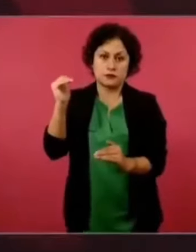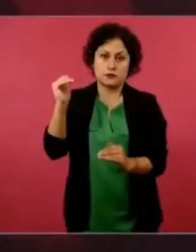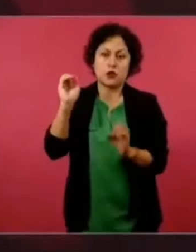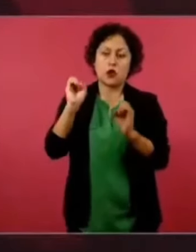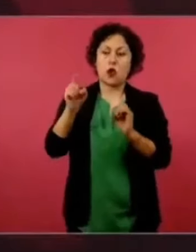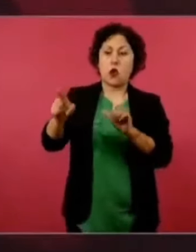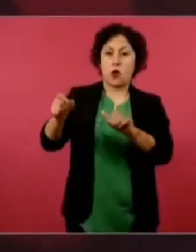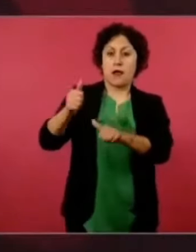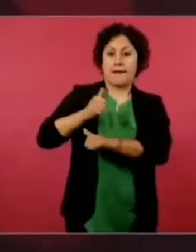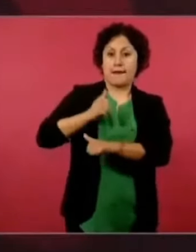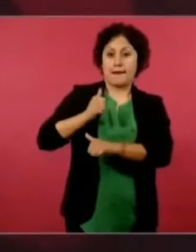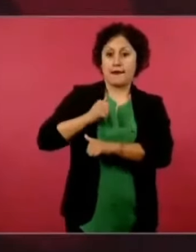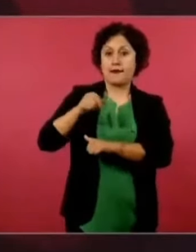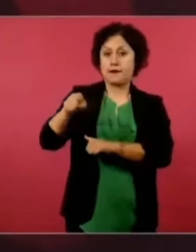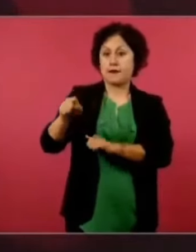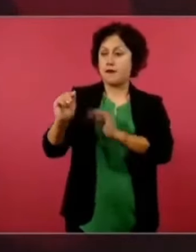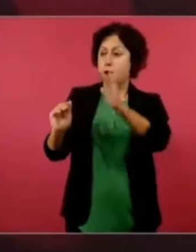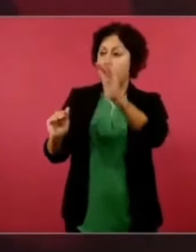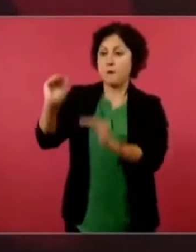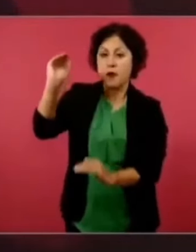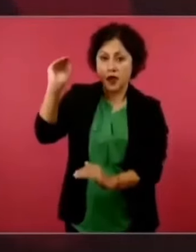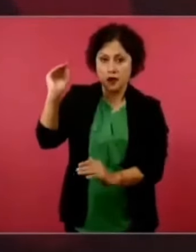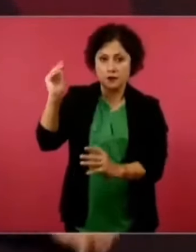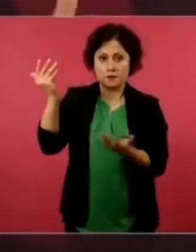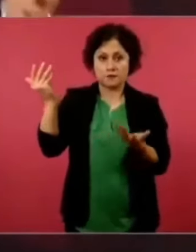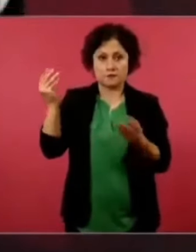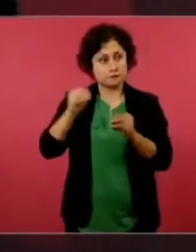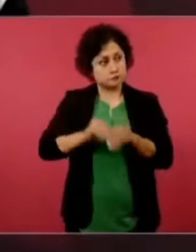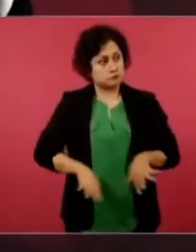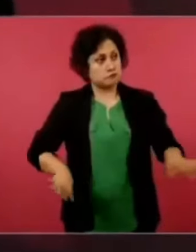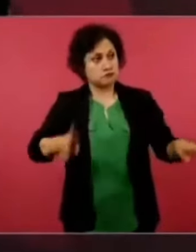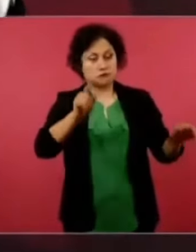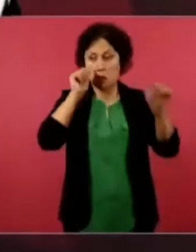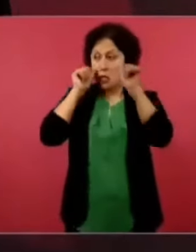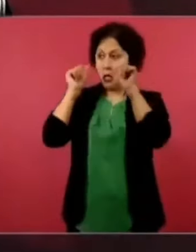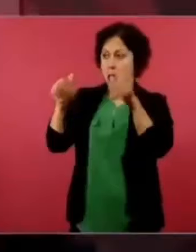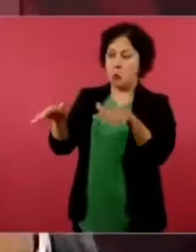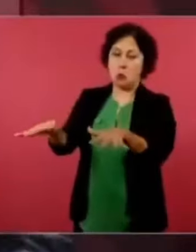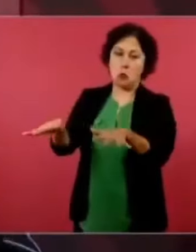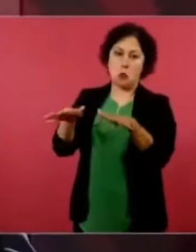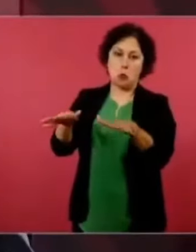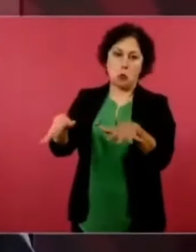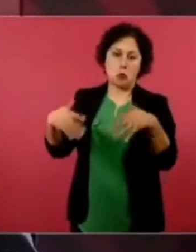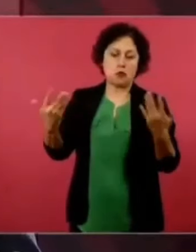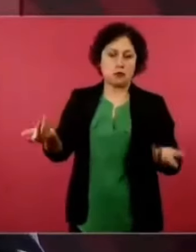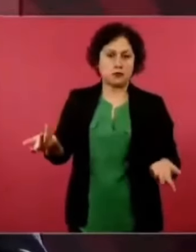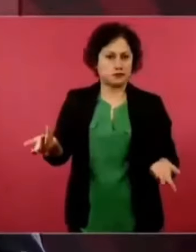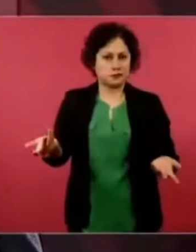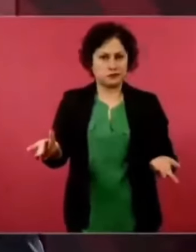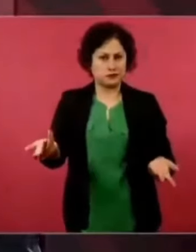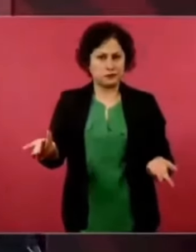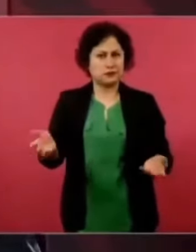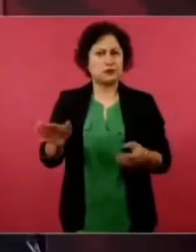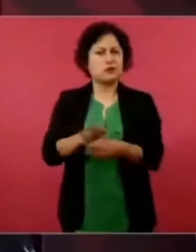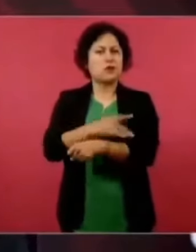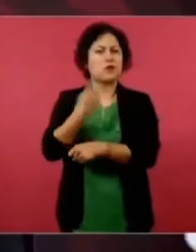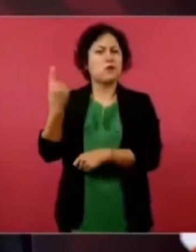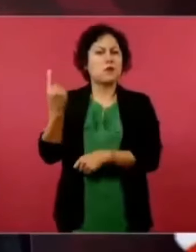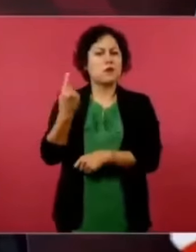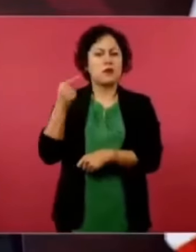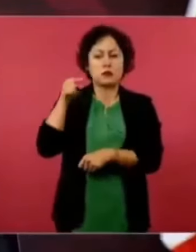porque el ejército tiene una tradición pues